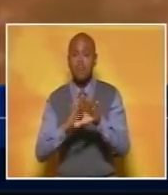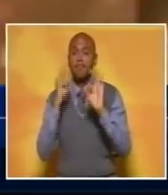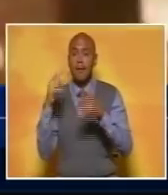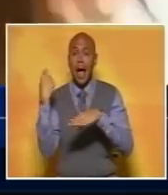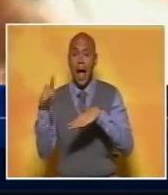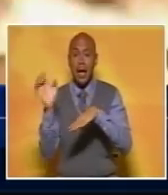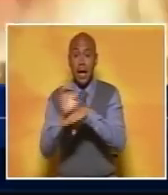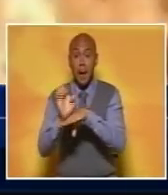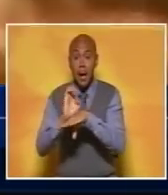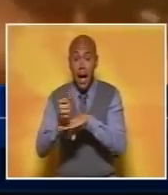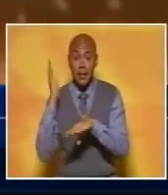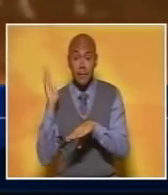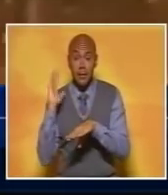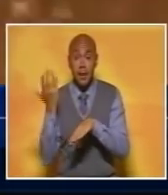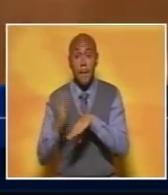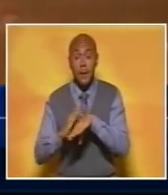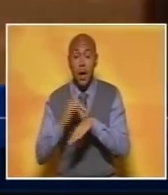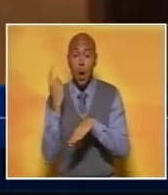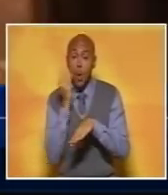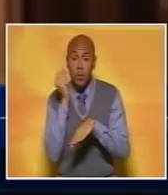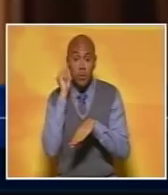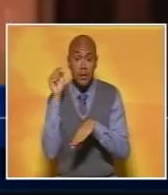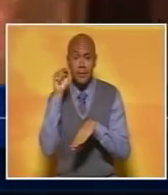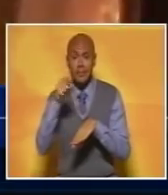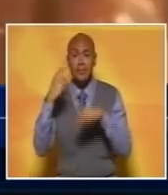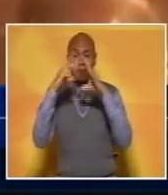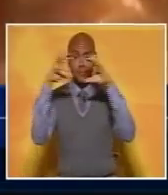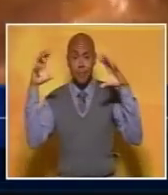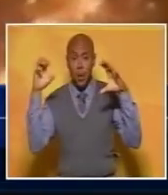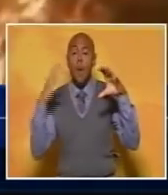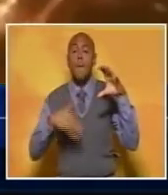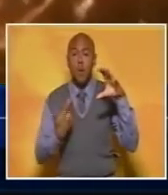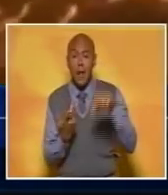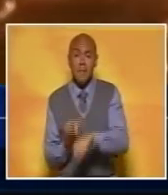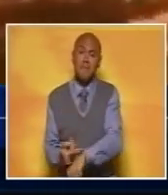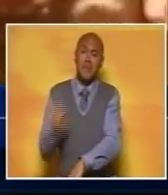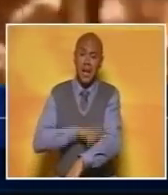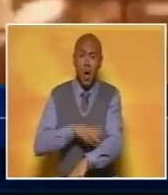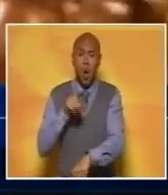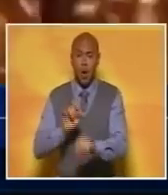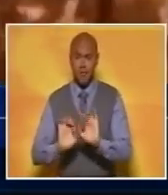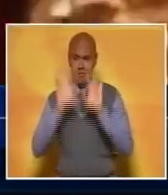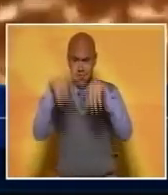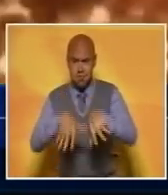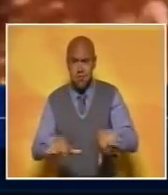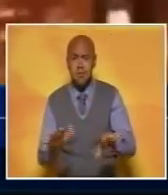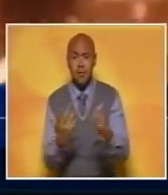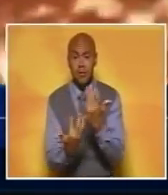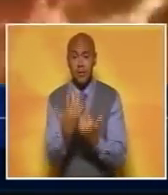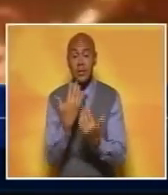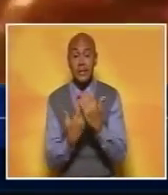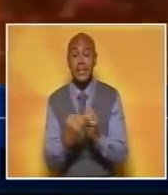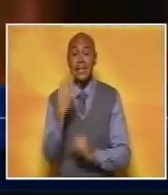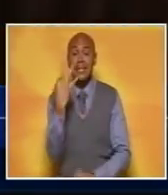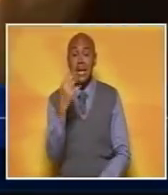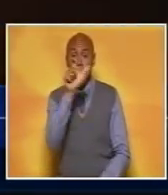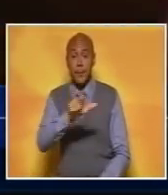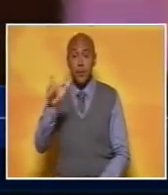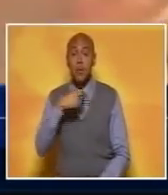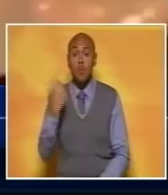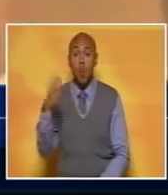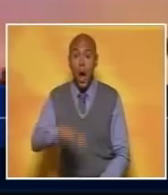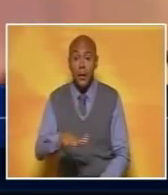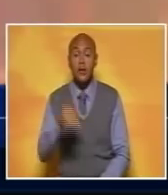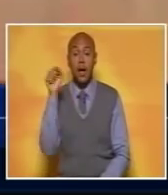emergencia ante la previsión de que las condiciones meteorológicas empeoren los fuegos que hasta el momento han dejado 3 víctimas